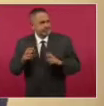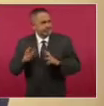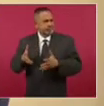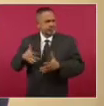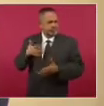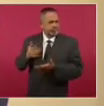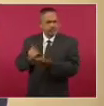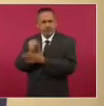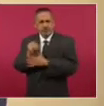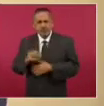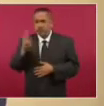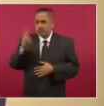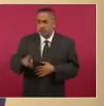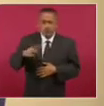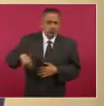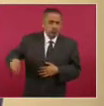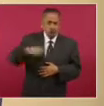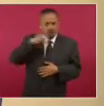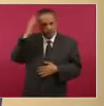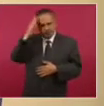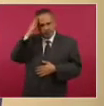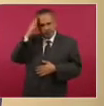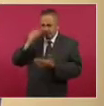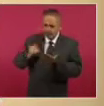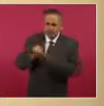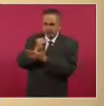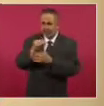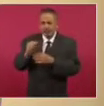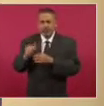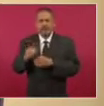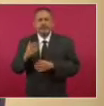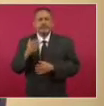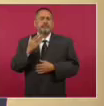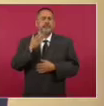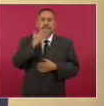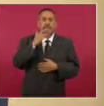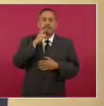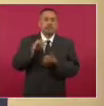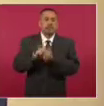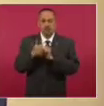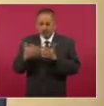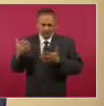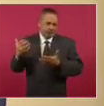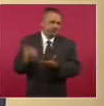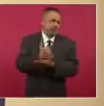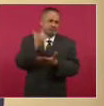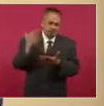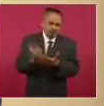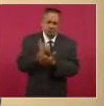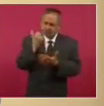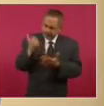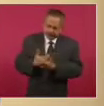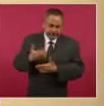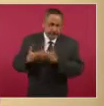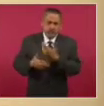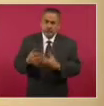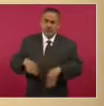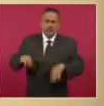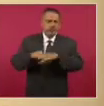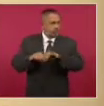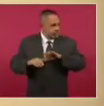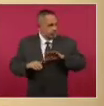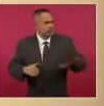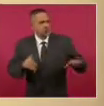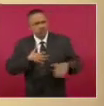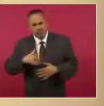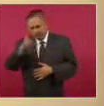acompañada por las sinceras convicciones de sus dirigentes, dio lugar a conquistas sociales muy importantes que marcaron